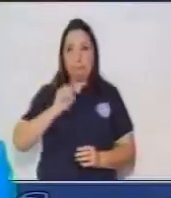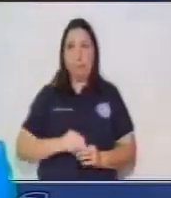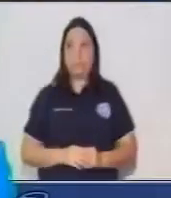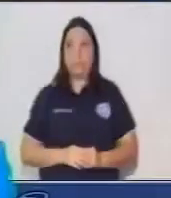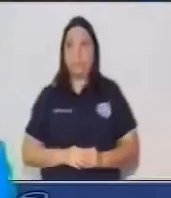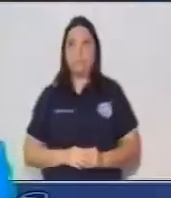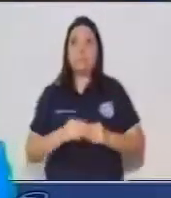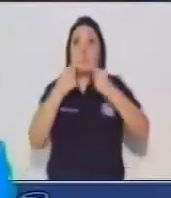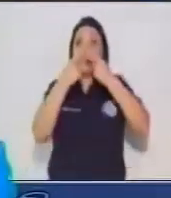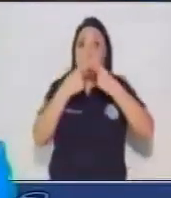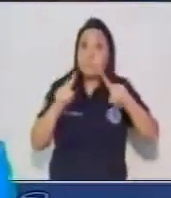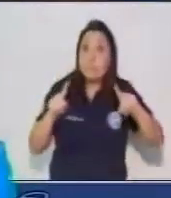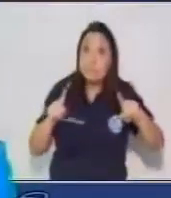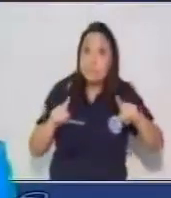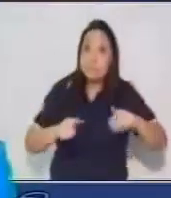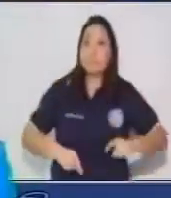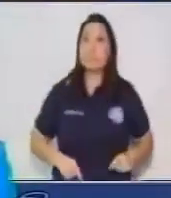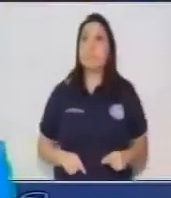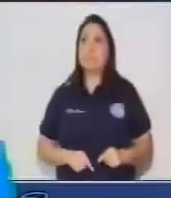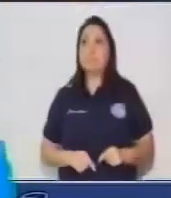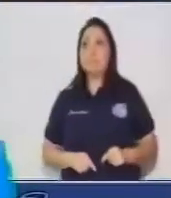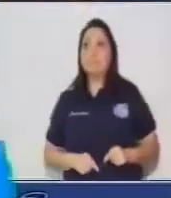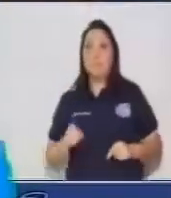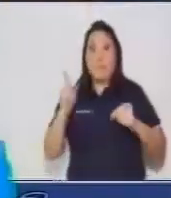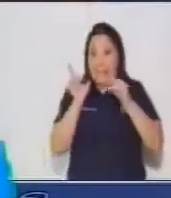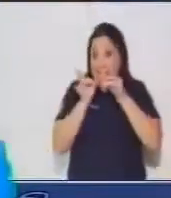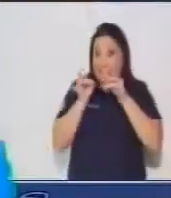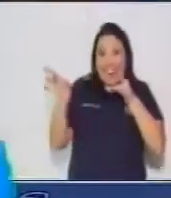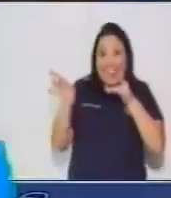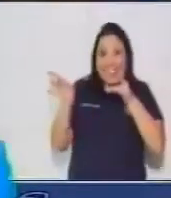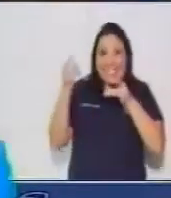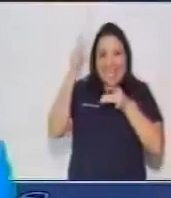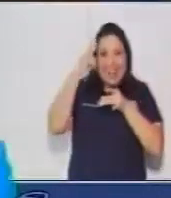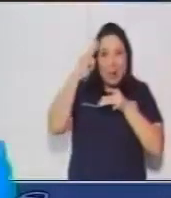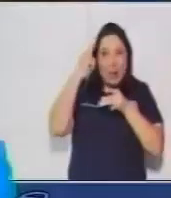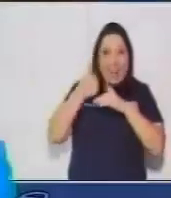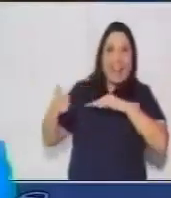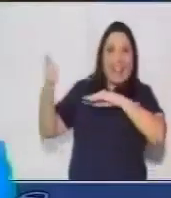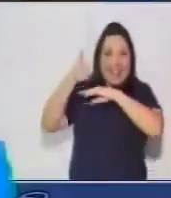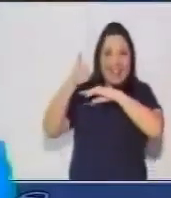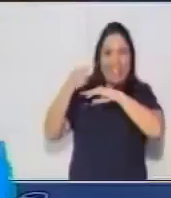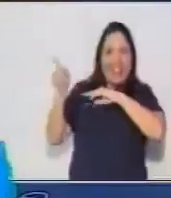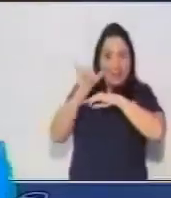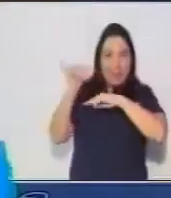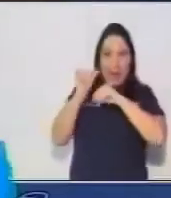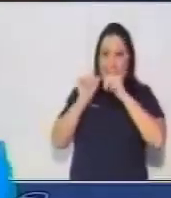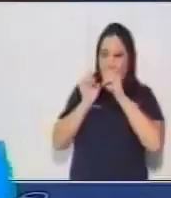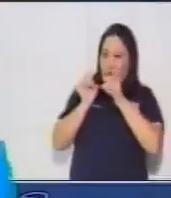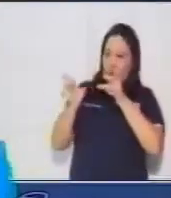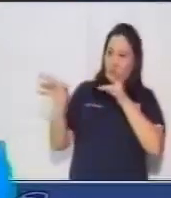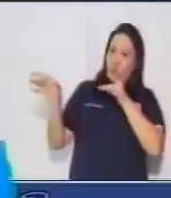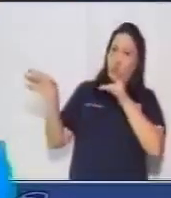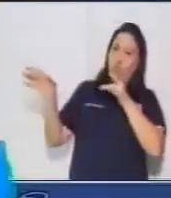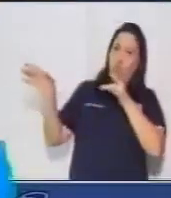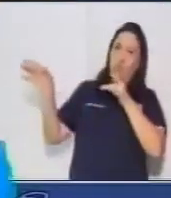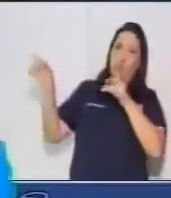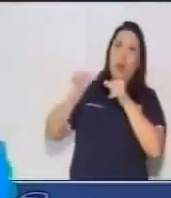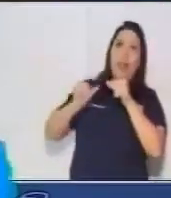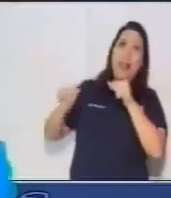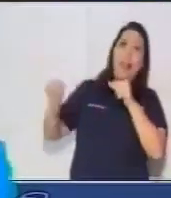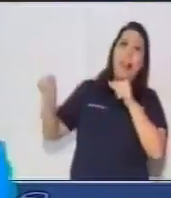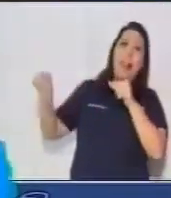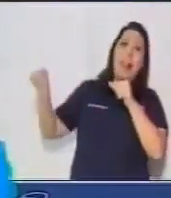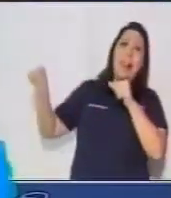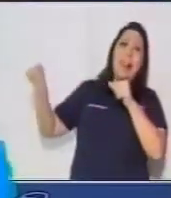pero se va a extender al infinito. En este caso hay